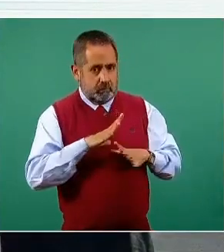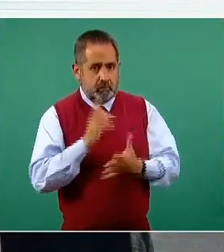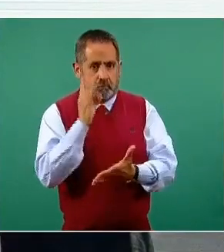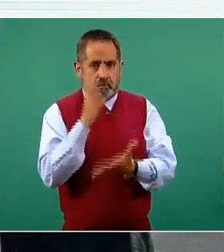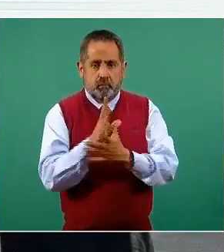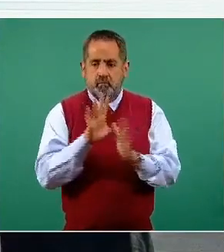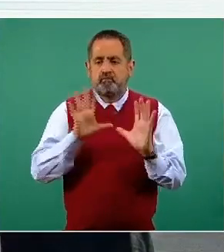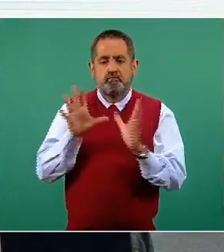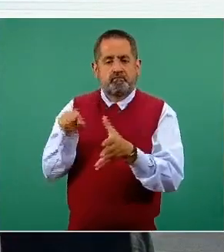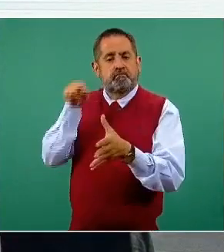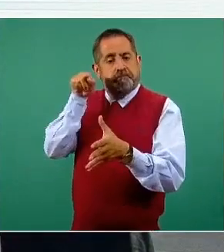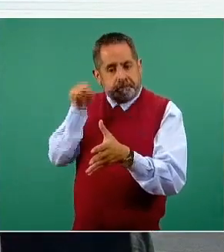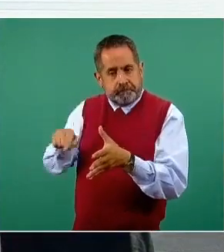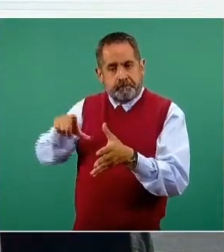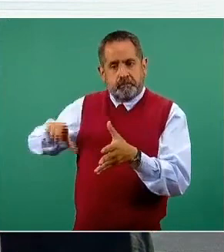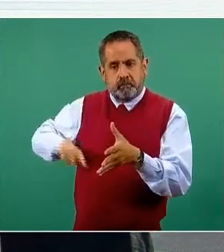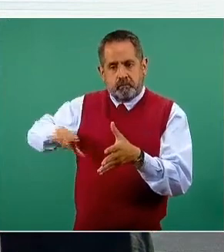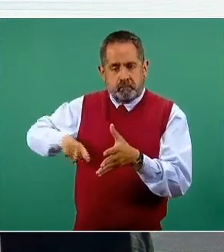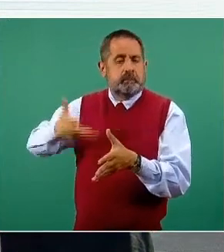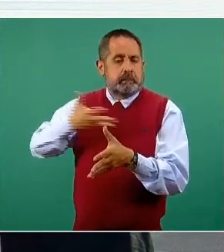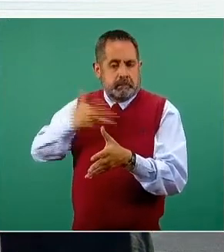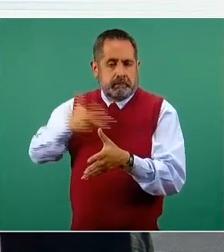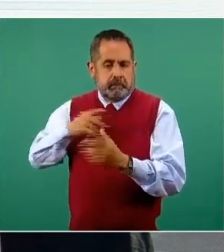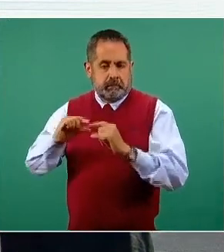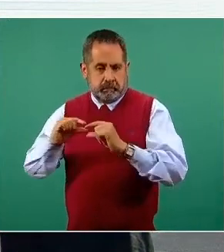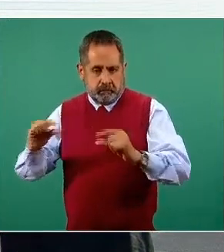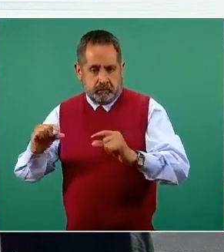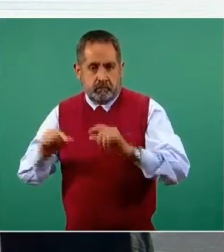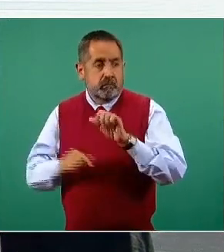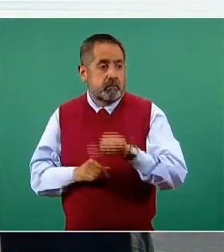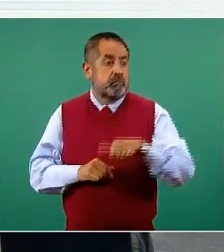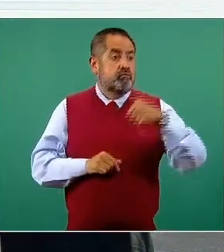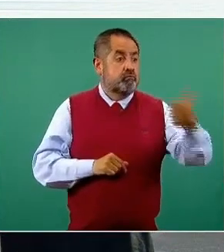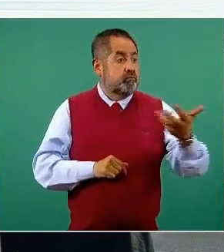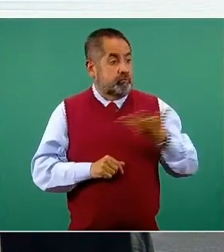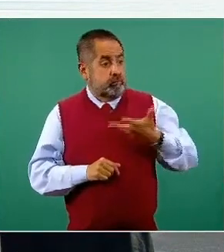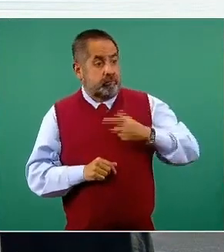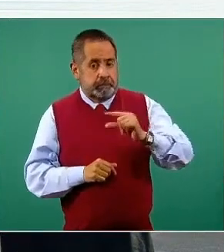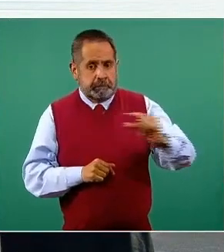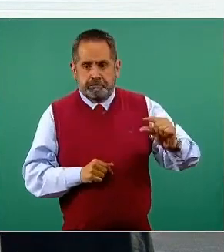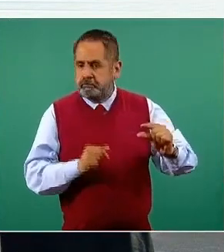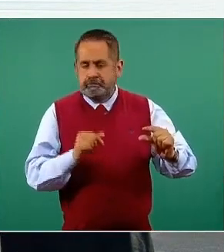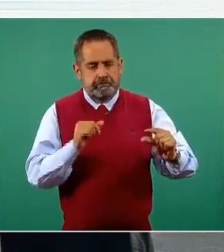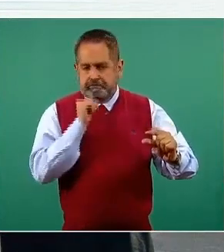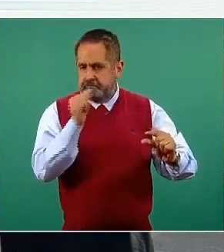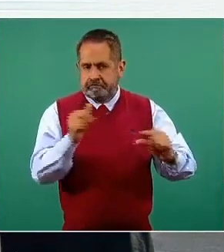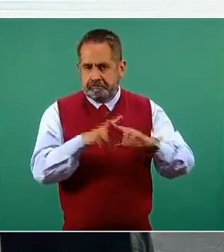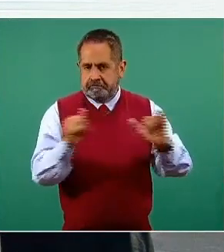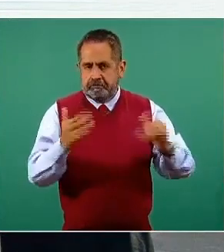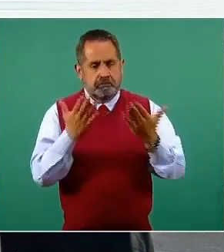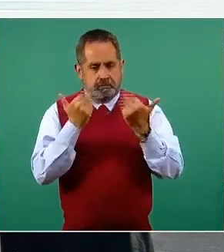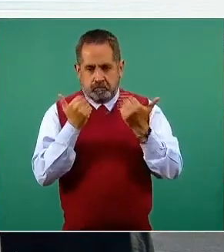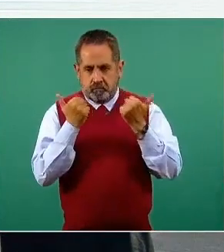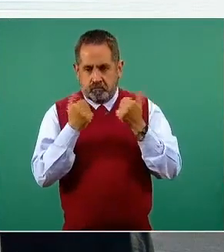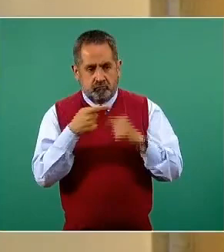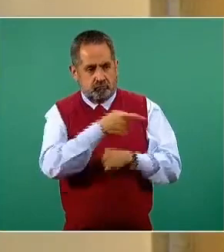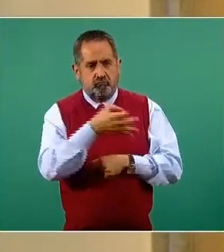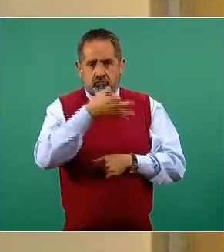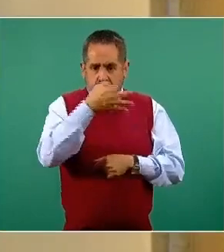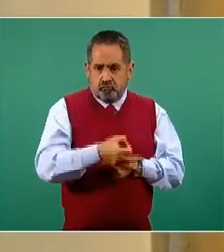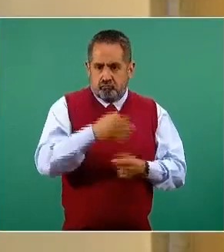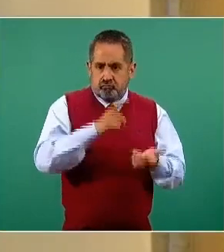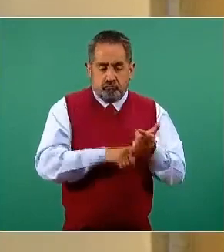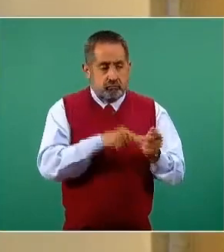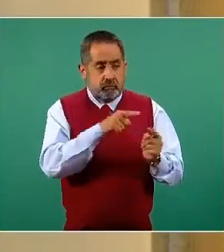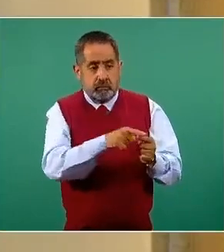COVID en el programa gubernamental, que es universal y es gratuito. Nadie más puede legítima y